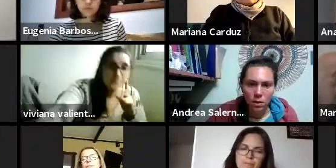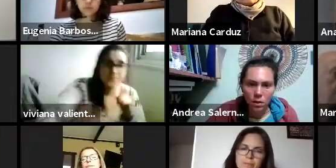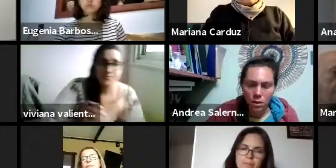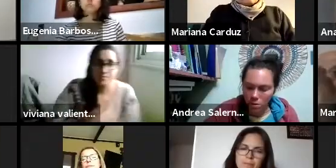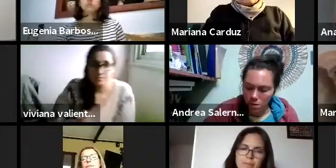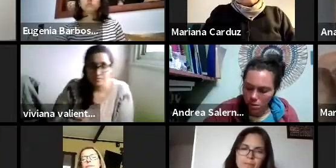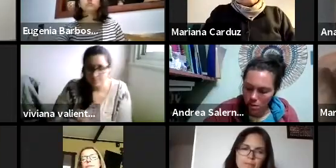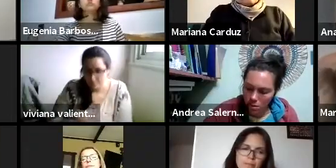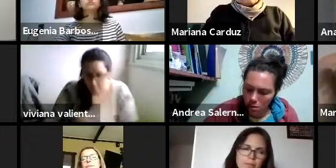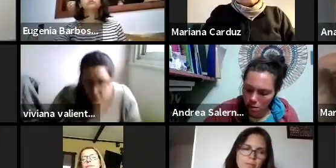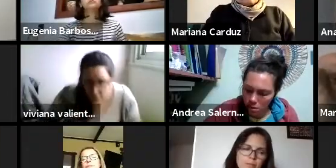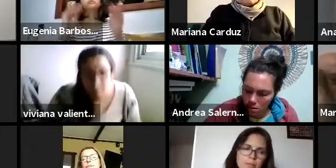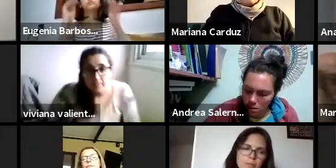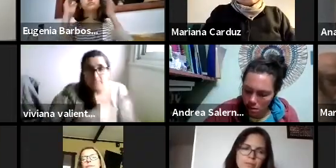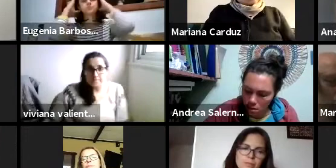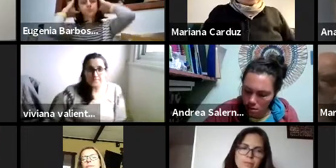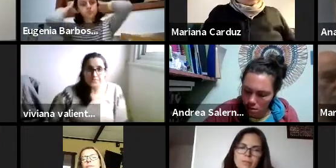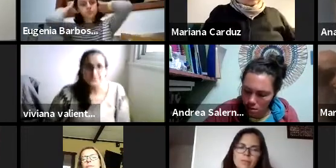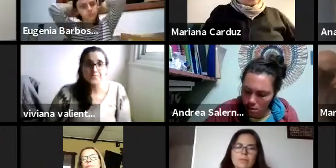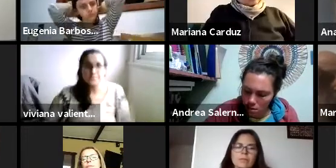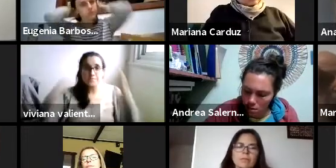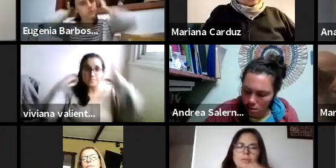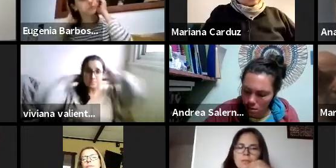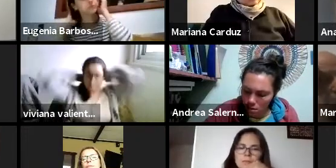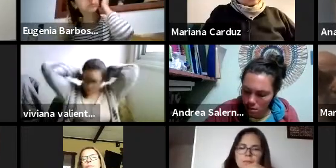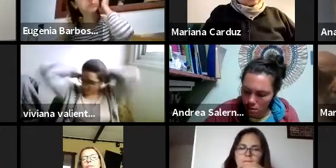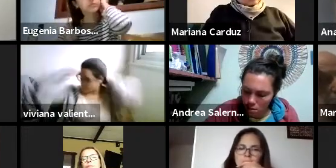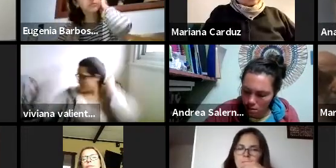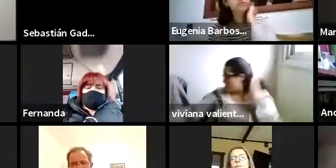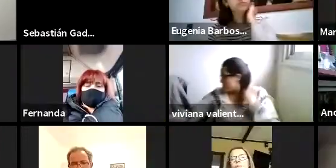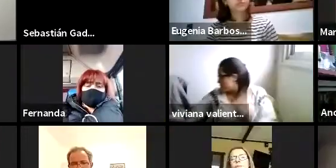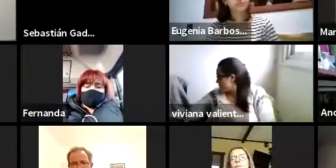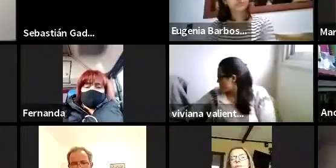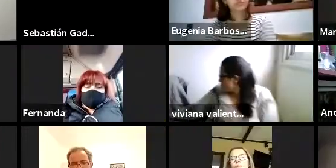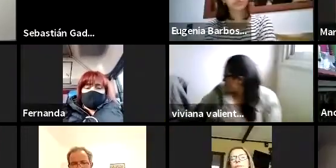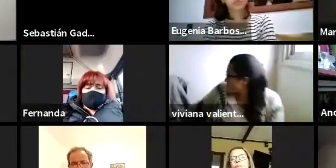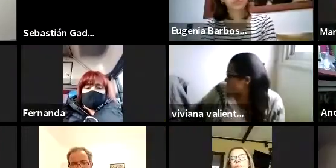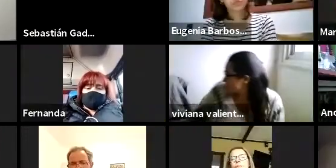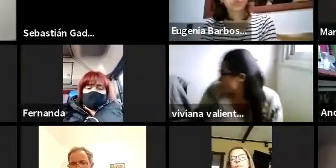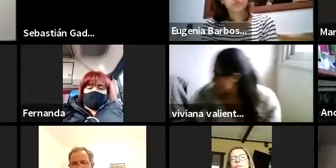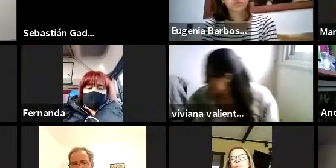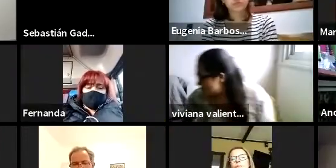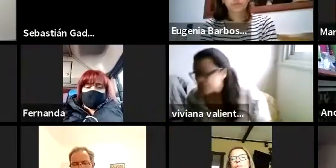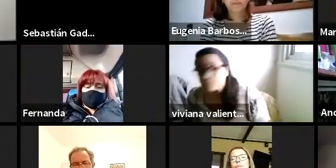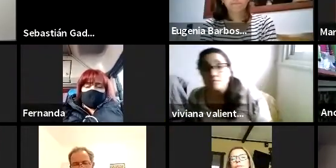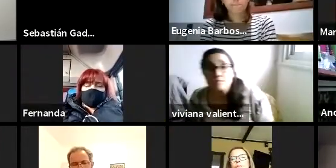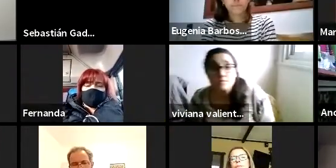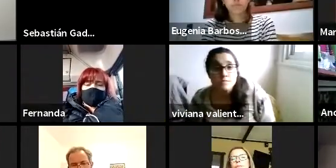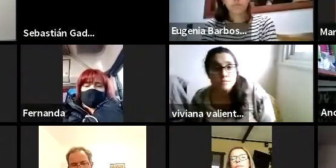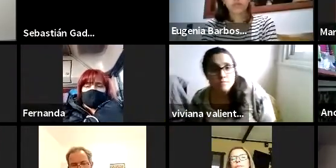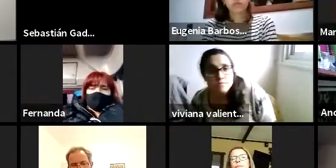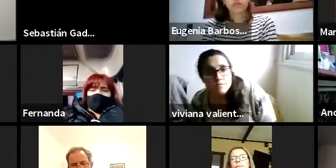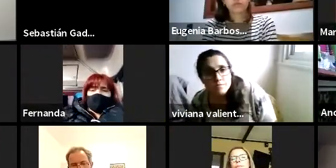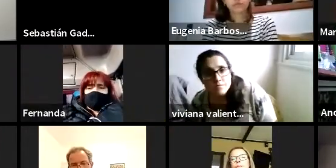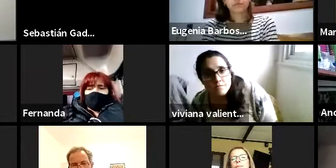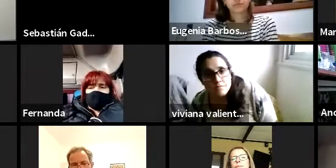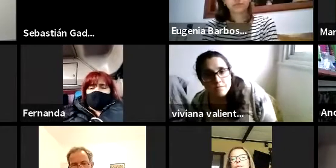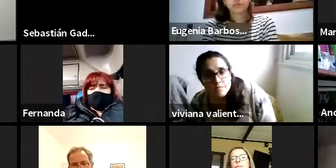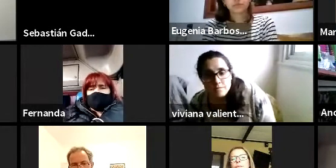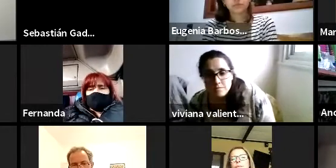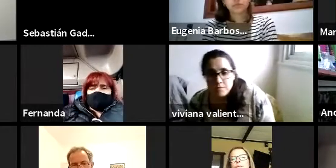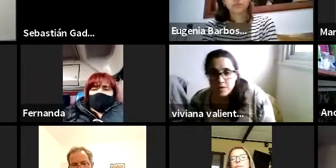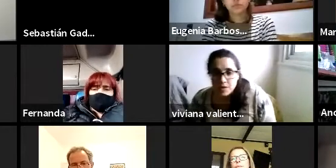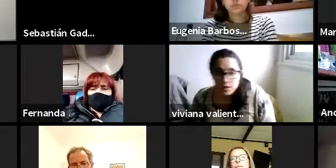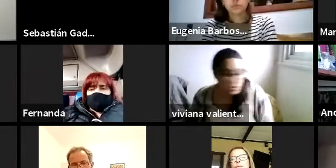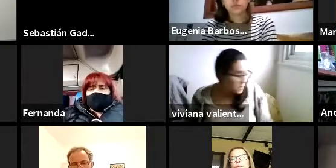que desarrollamos desde la Facultad de Psicología, desde el programa de Discapacidad y Calidad de Vida, que tiene un nombre